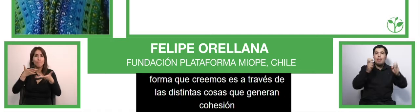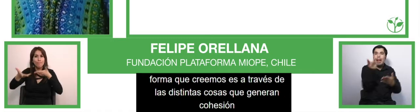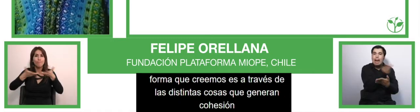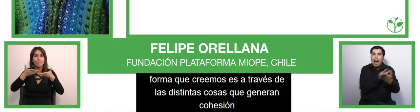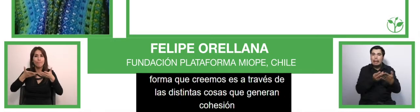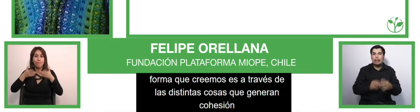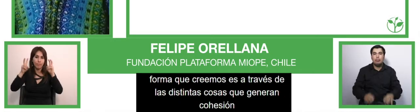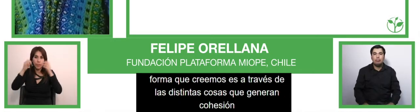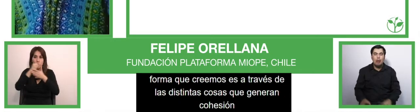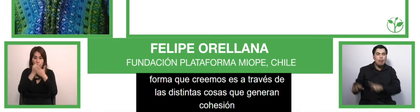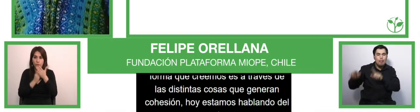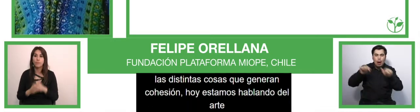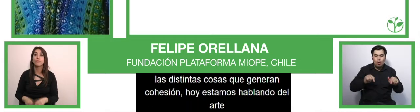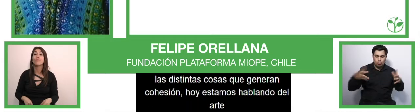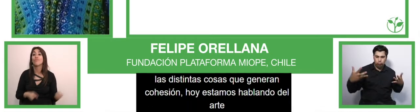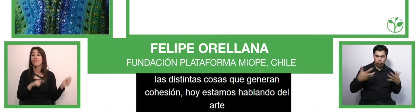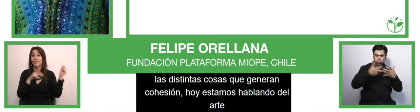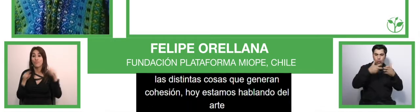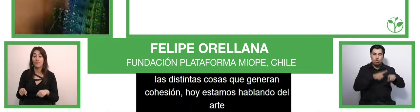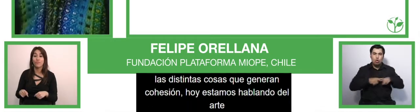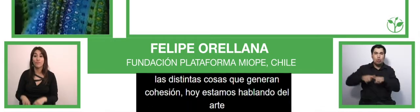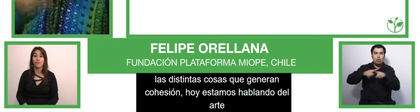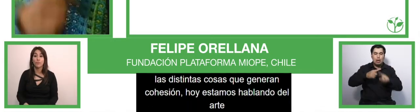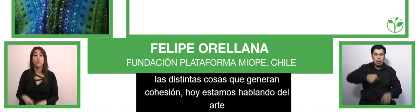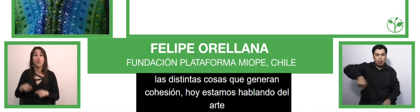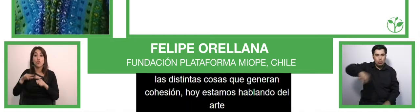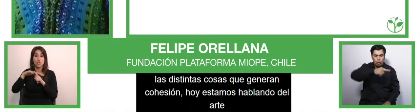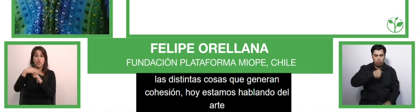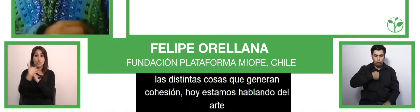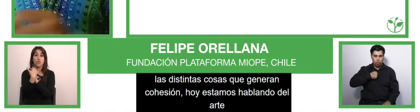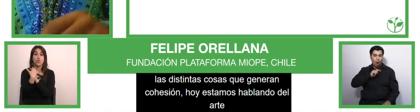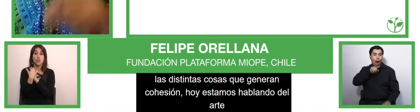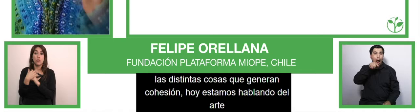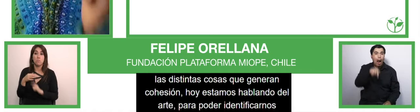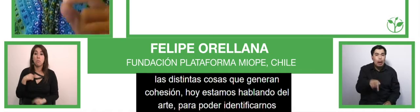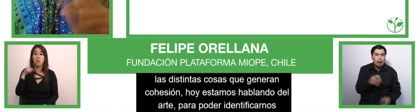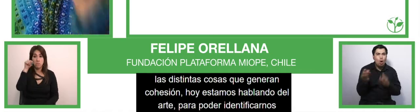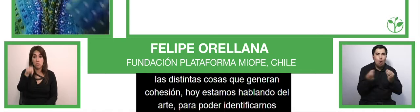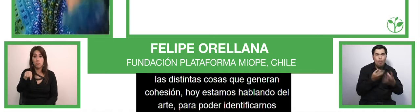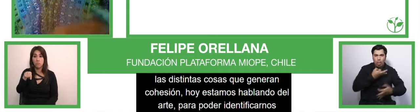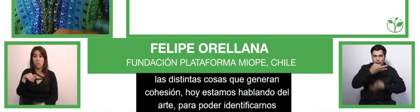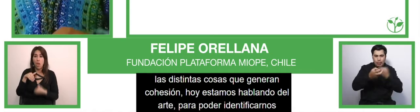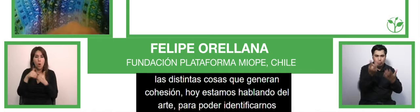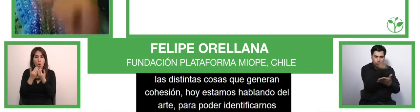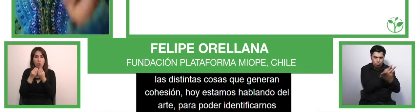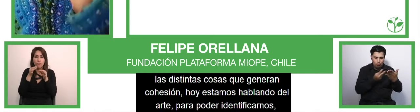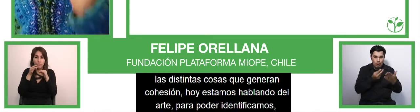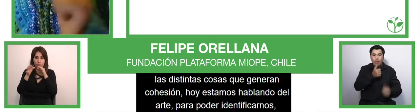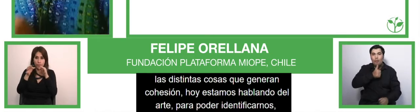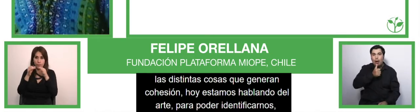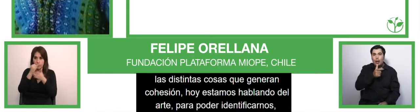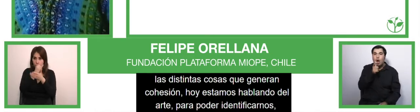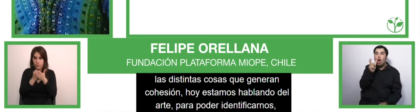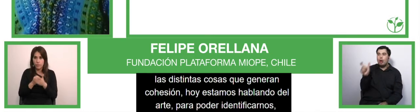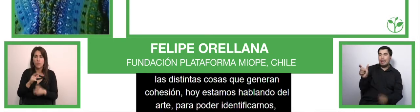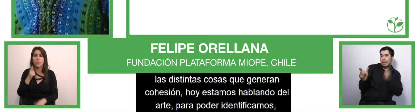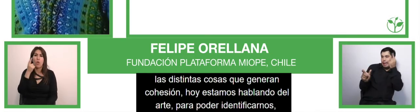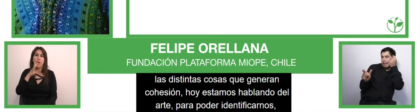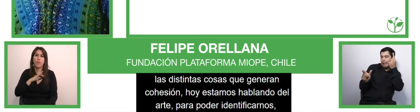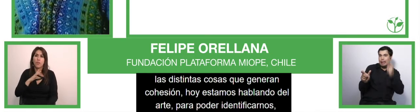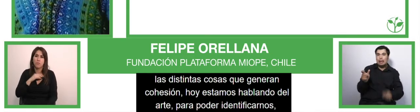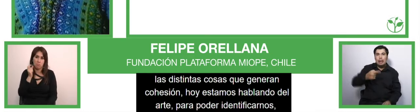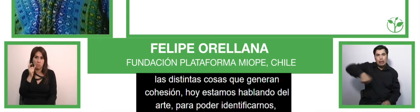social o para poder identificarnos de cómo narrar desde el arte, tenemos que establecer un concepto súper particular y súper necesario que